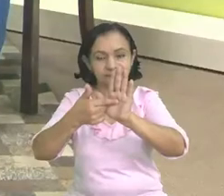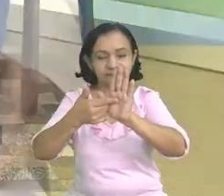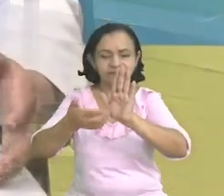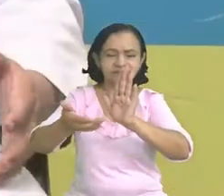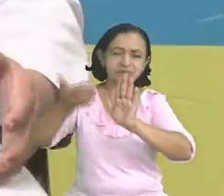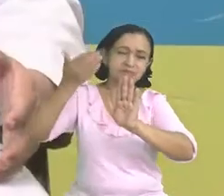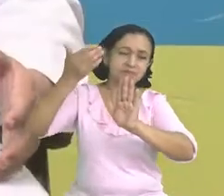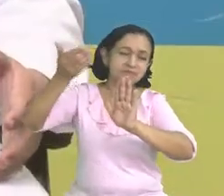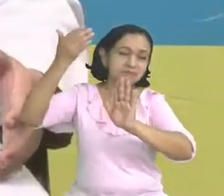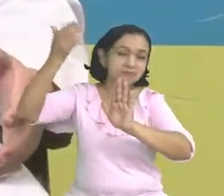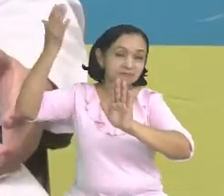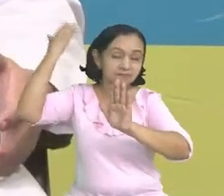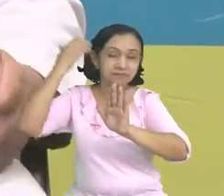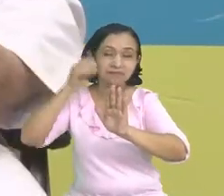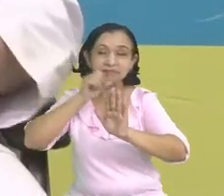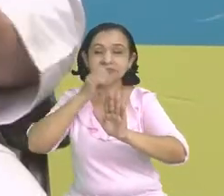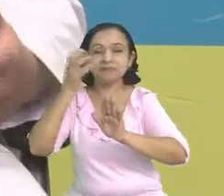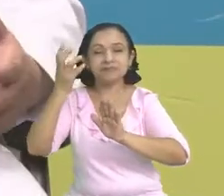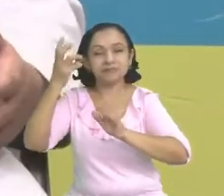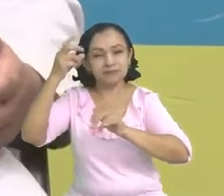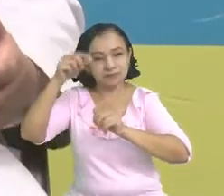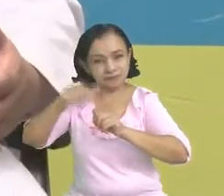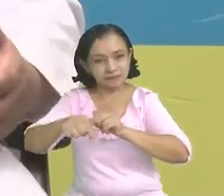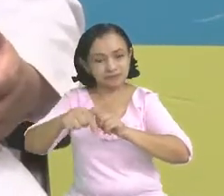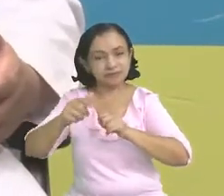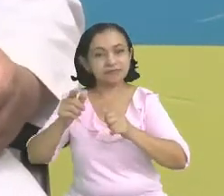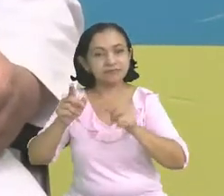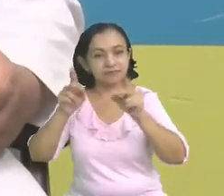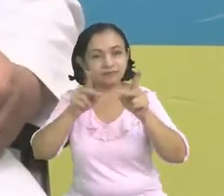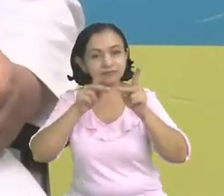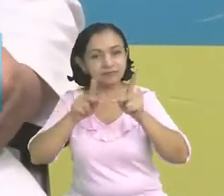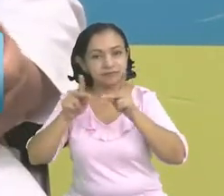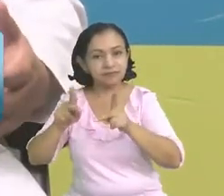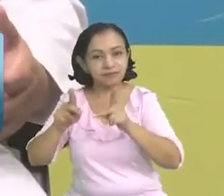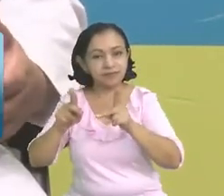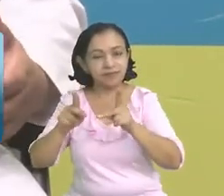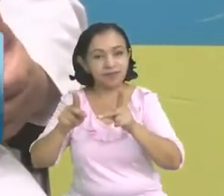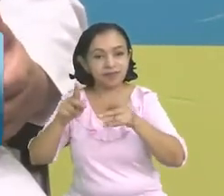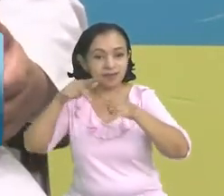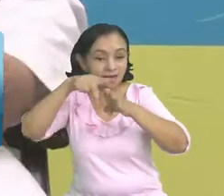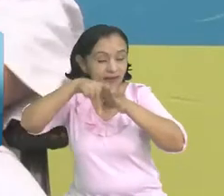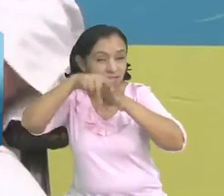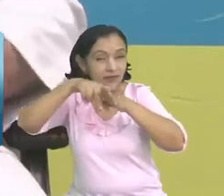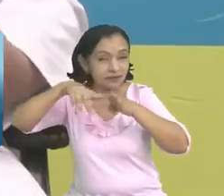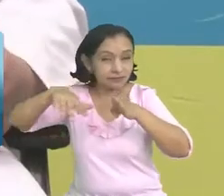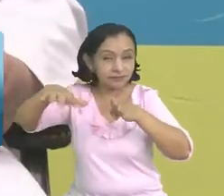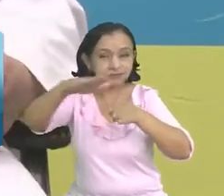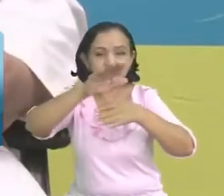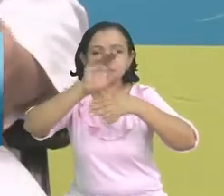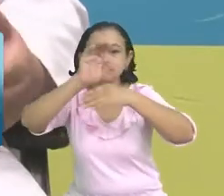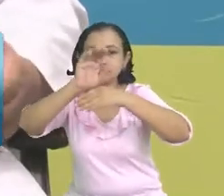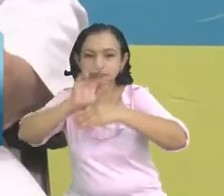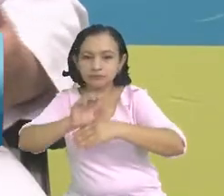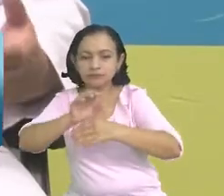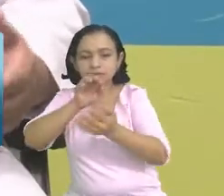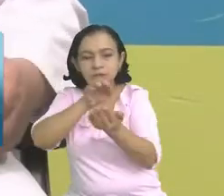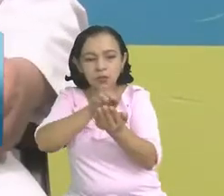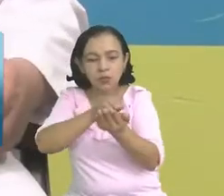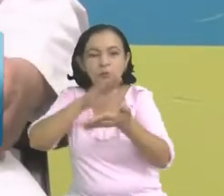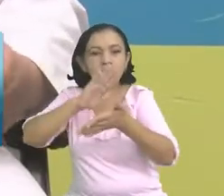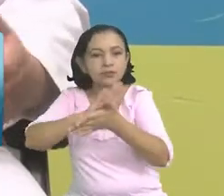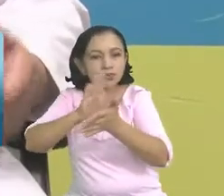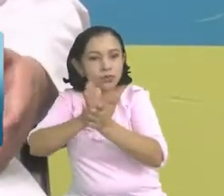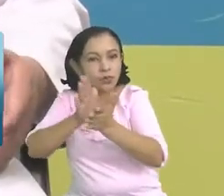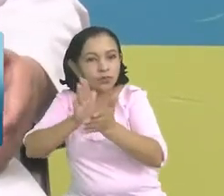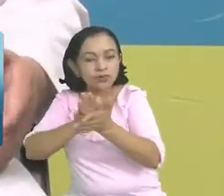ancestros hasta la fecha todavía tenemos gente de nuestros campos que están acostumbrados a la cuajada, a la